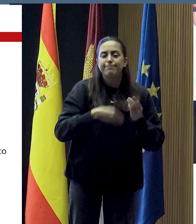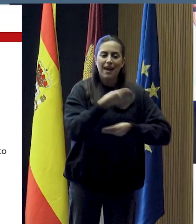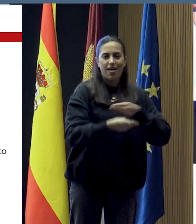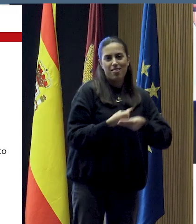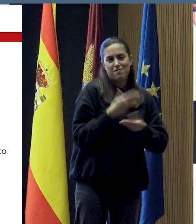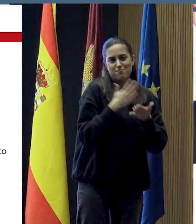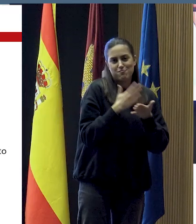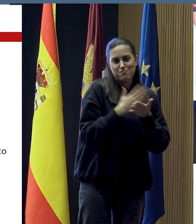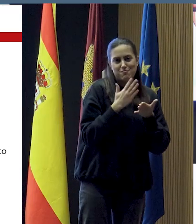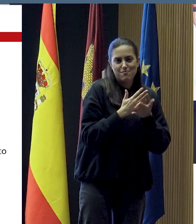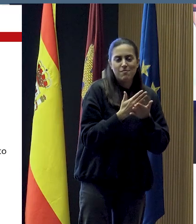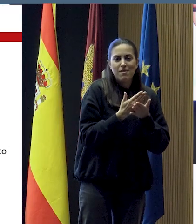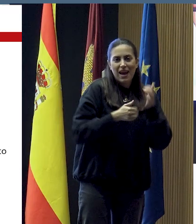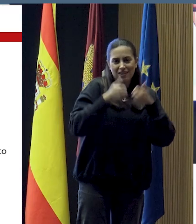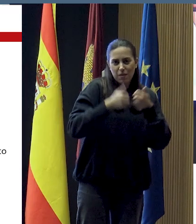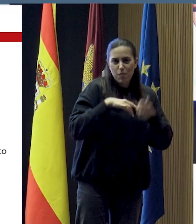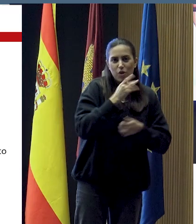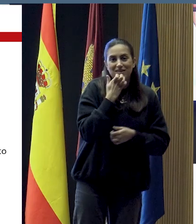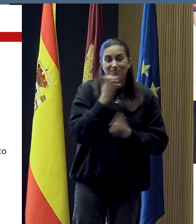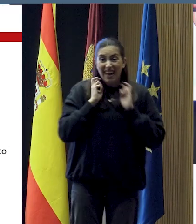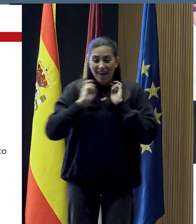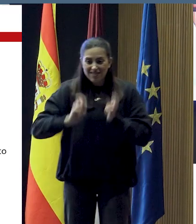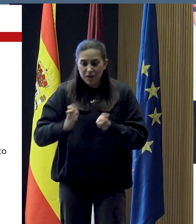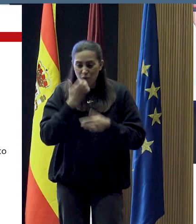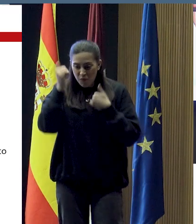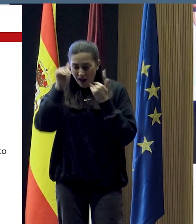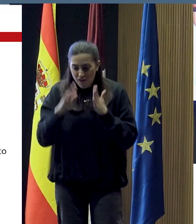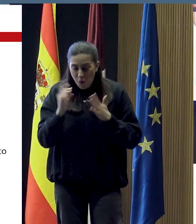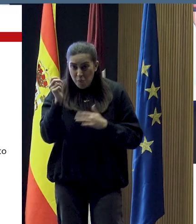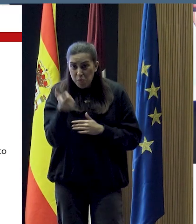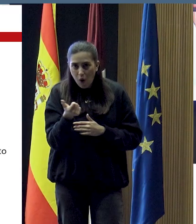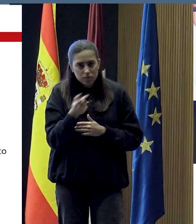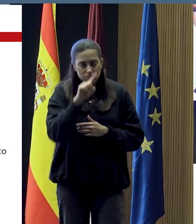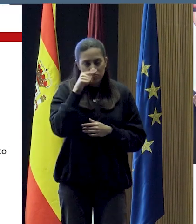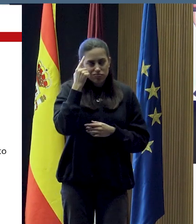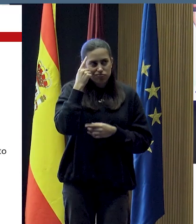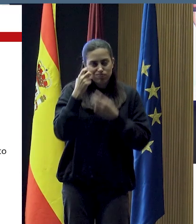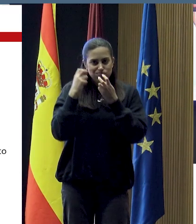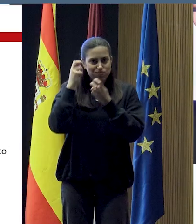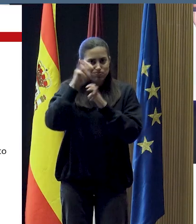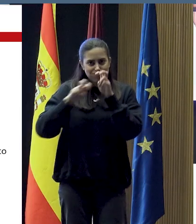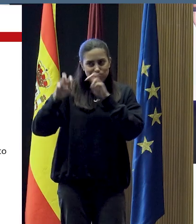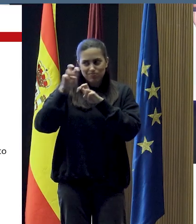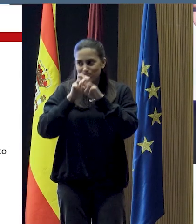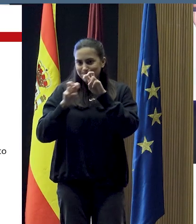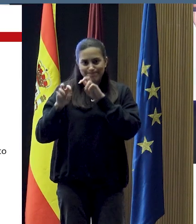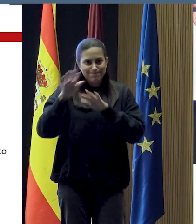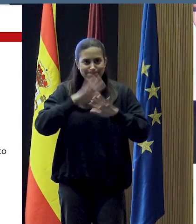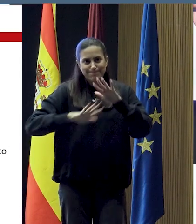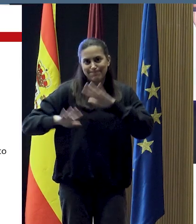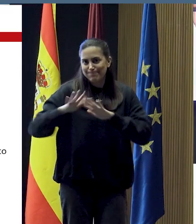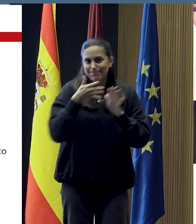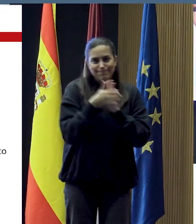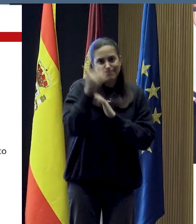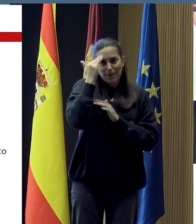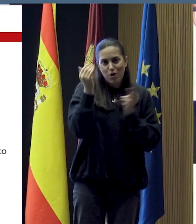introducido de forma rápida, con mucho estrés y con poca atención, pues seguramente al momento de hacer el examen se convirtió en una memoria a corto